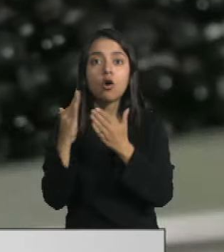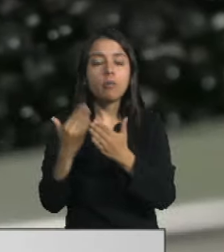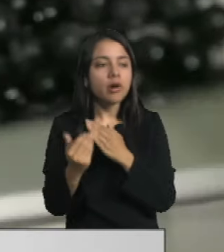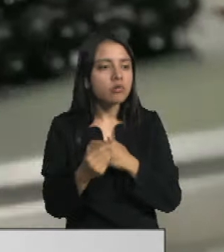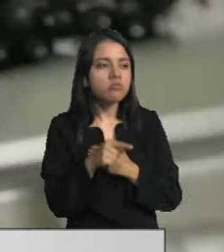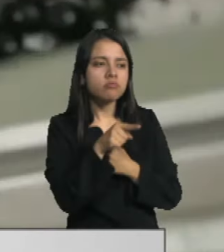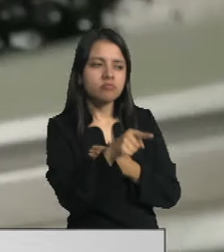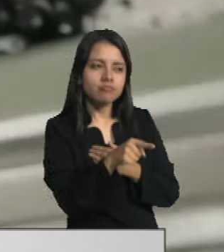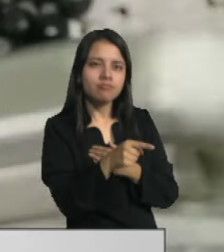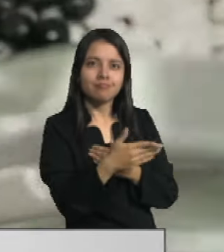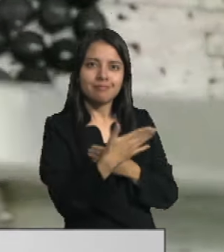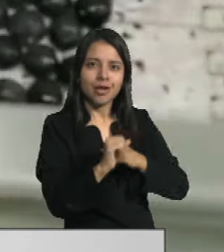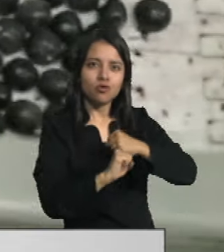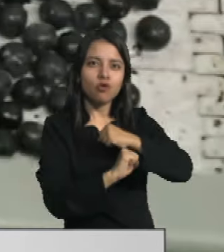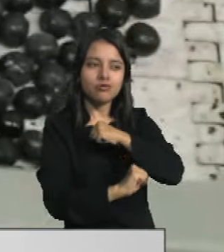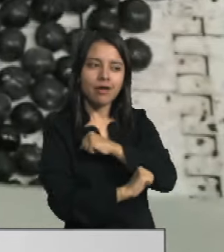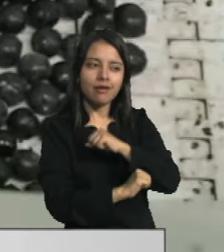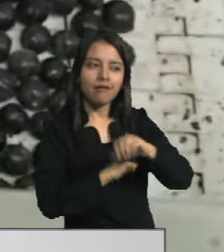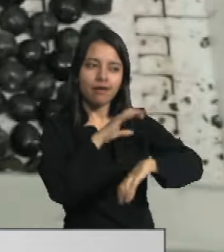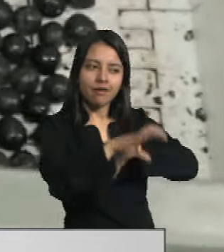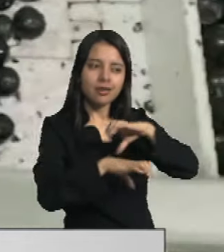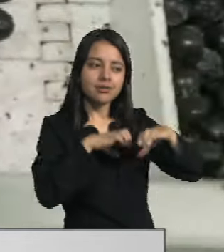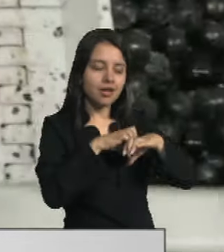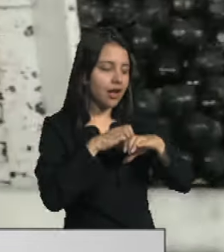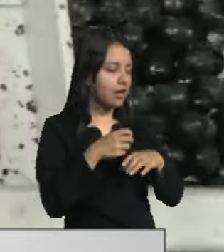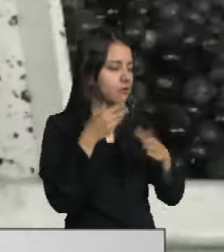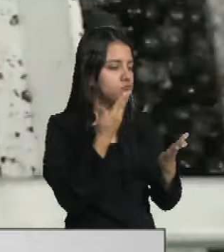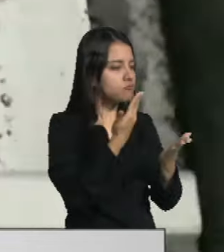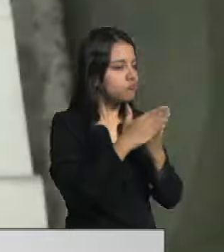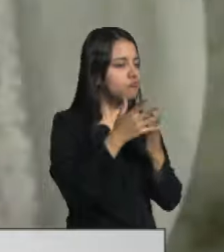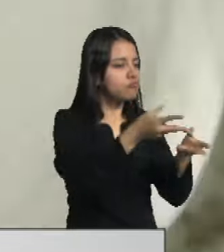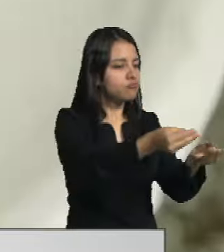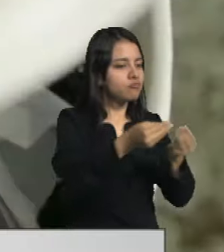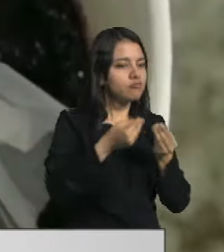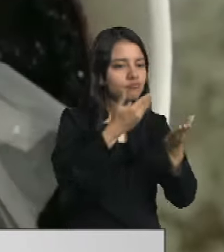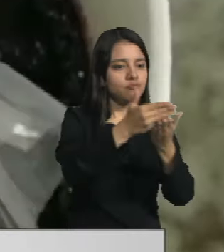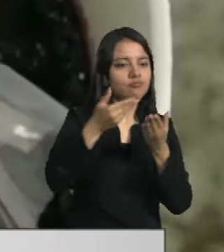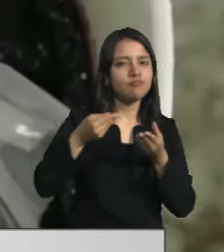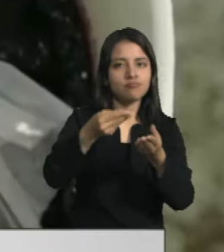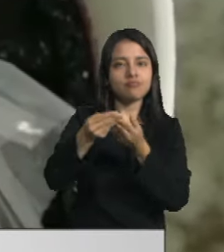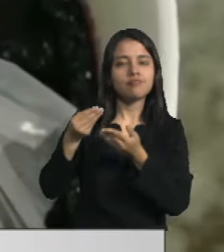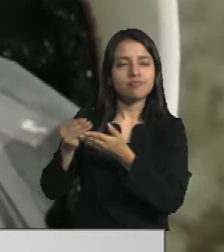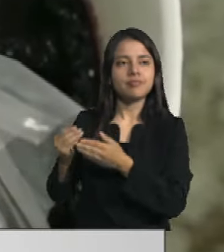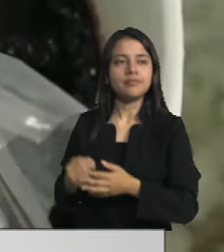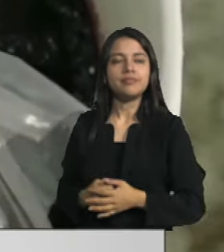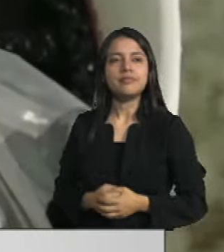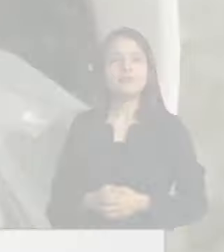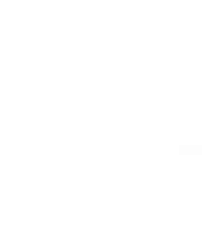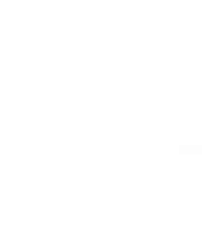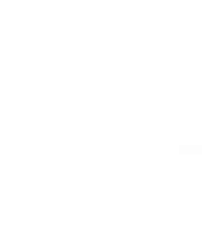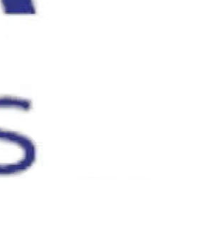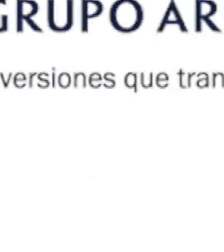más las prácticas de producción sostenible implementadas por las empresas.